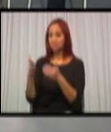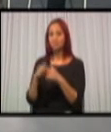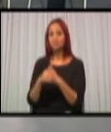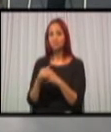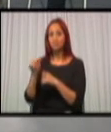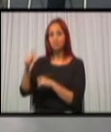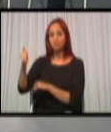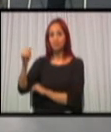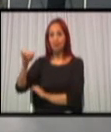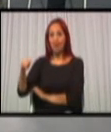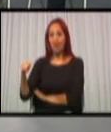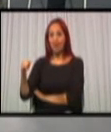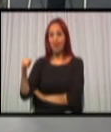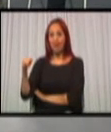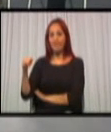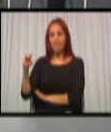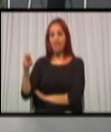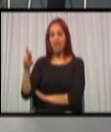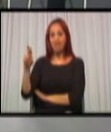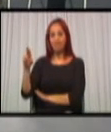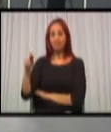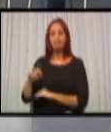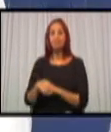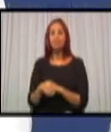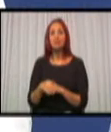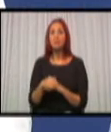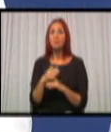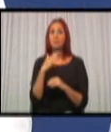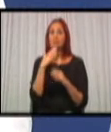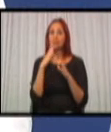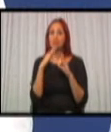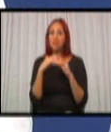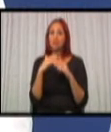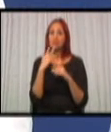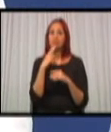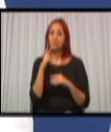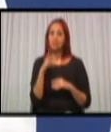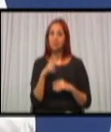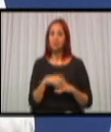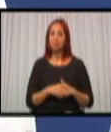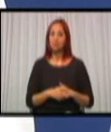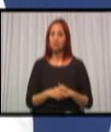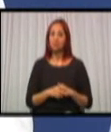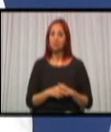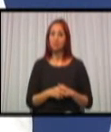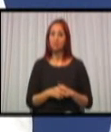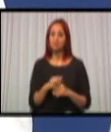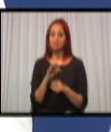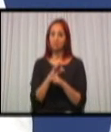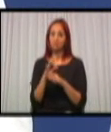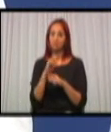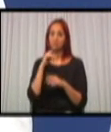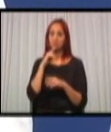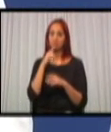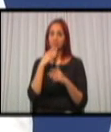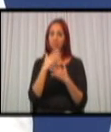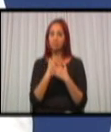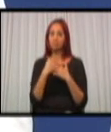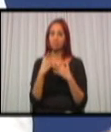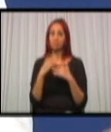Javier. Sí, muy buenas tardes, compañeros televidentes mateños.